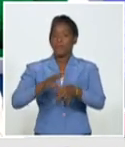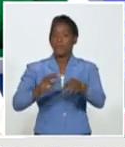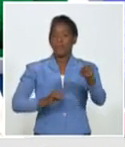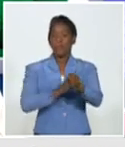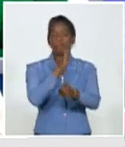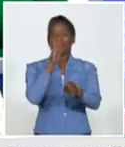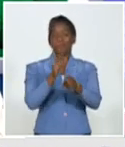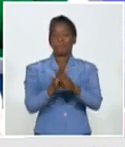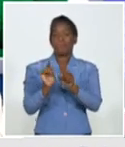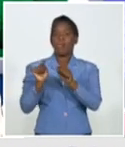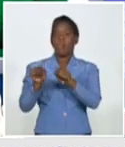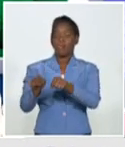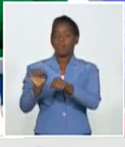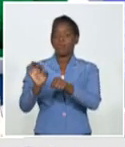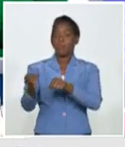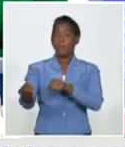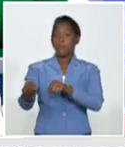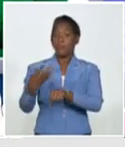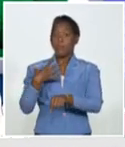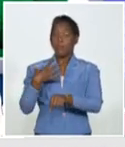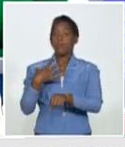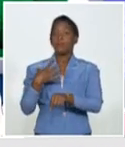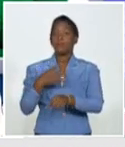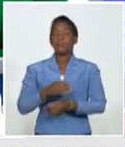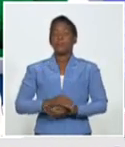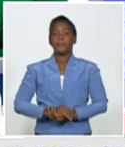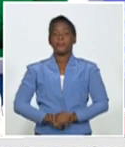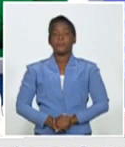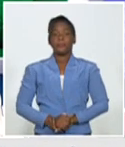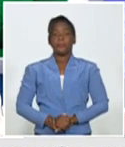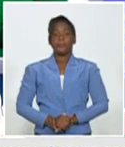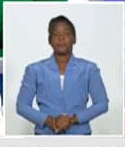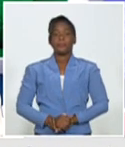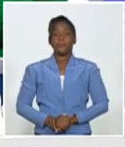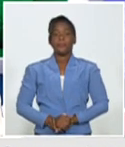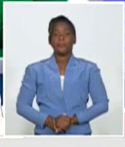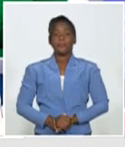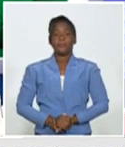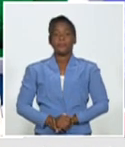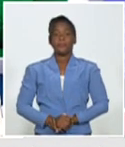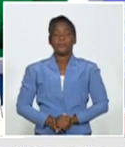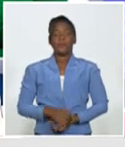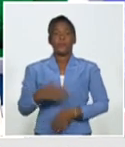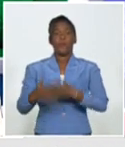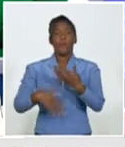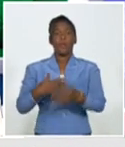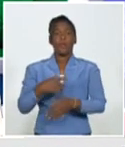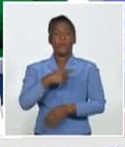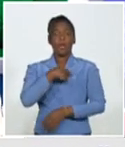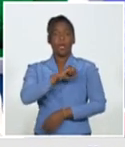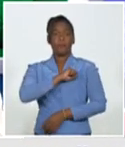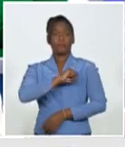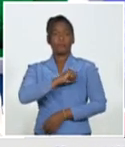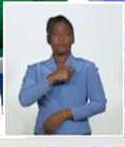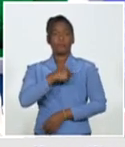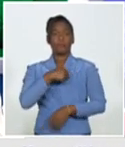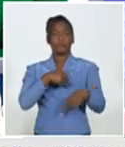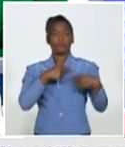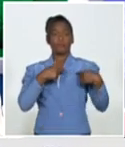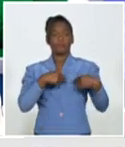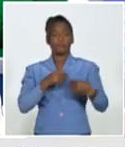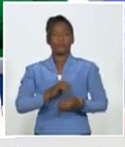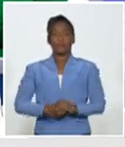diagnosticado que padecía de una cardiopatía isquémica, una